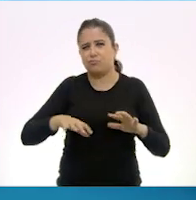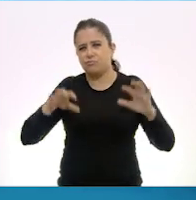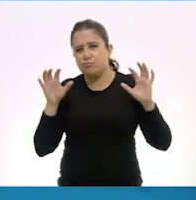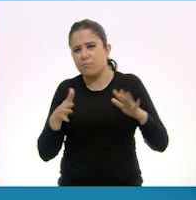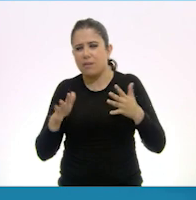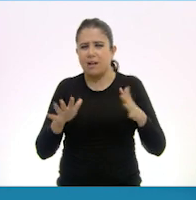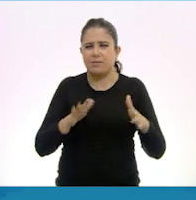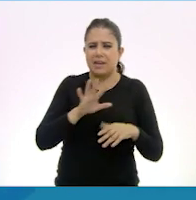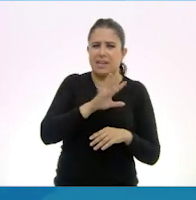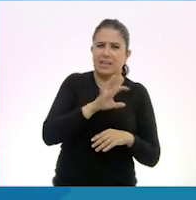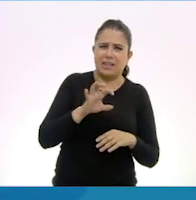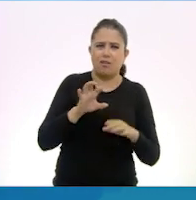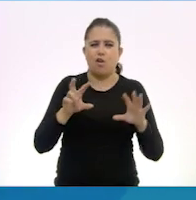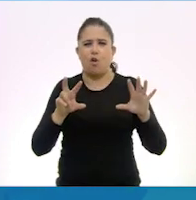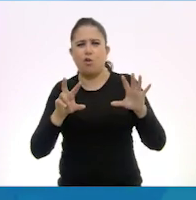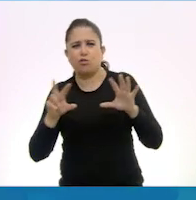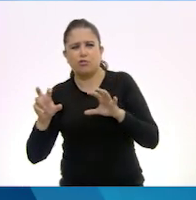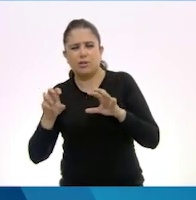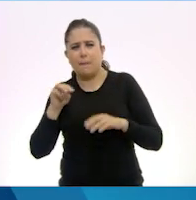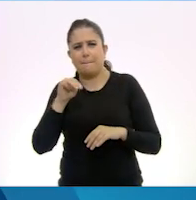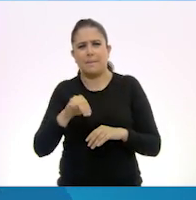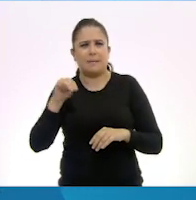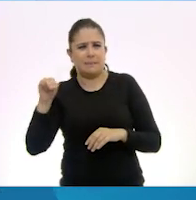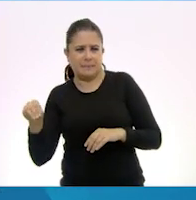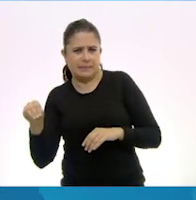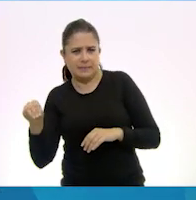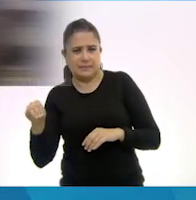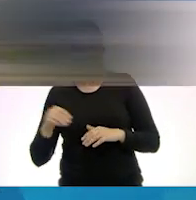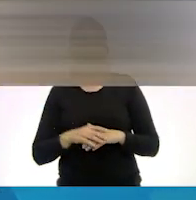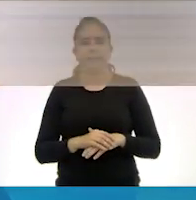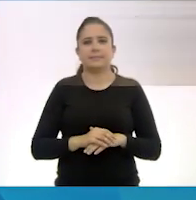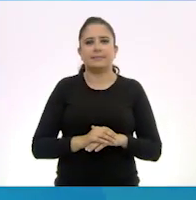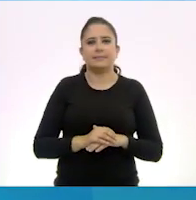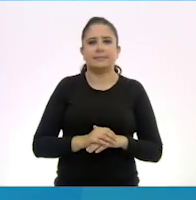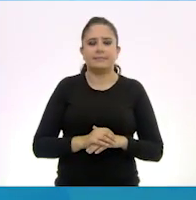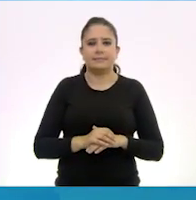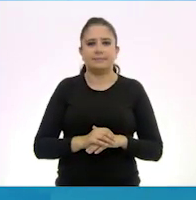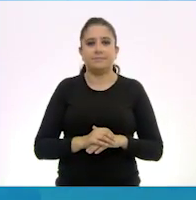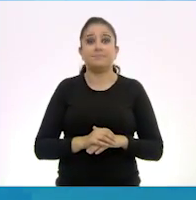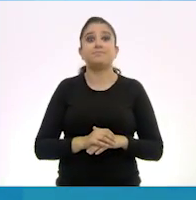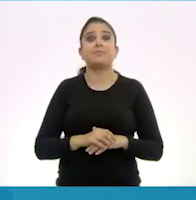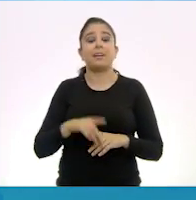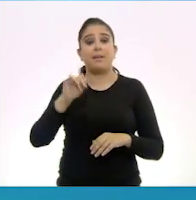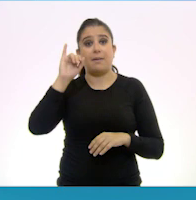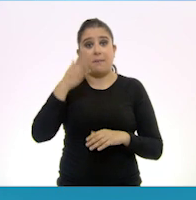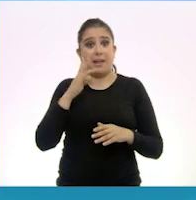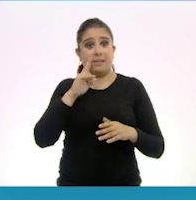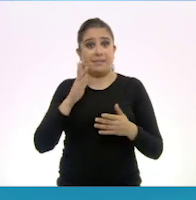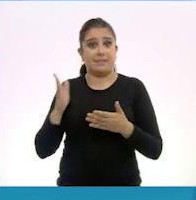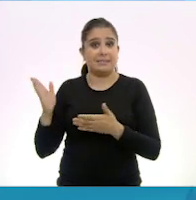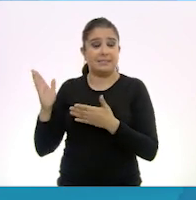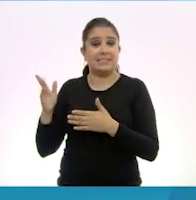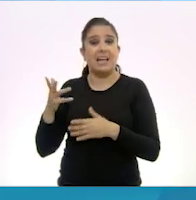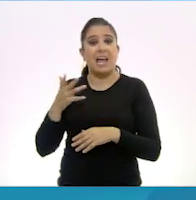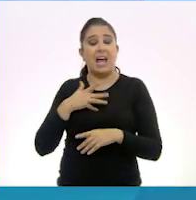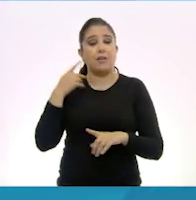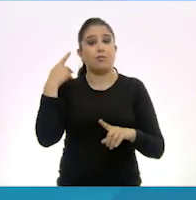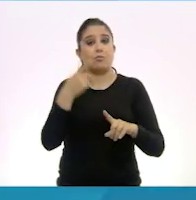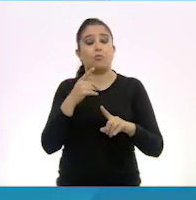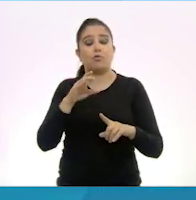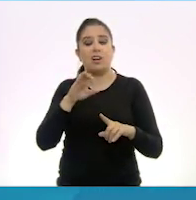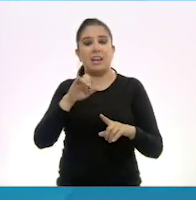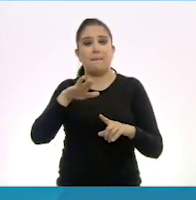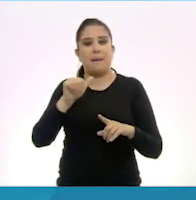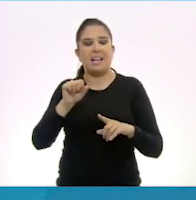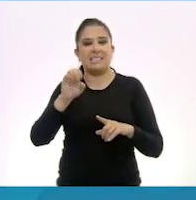los 500 a 800 milímetros. Estas imágenes pertenecen a climas